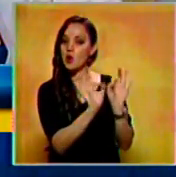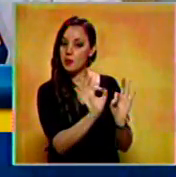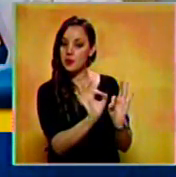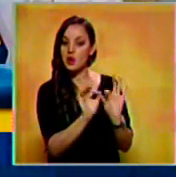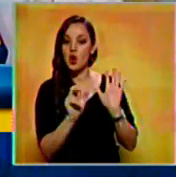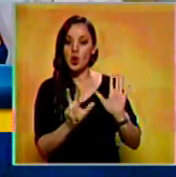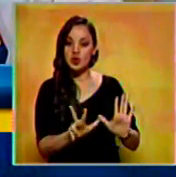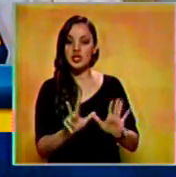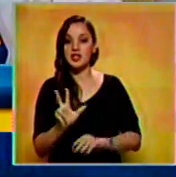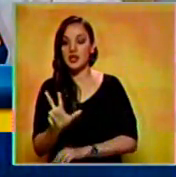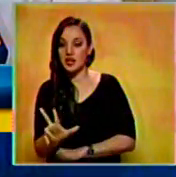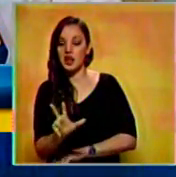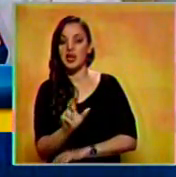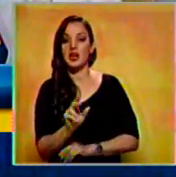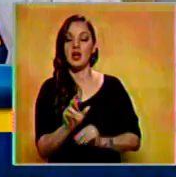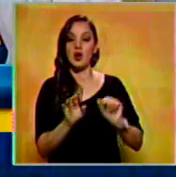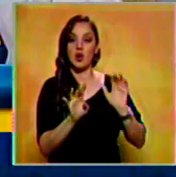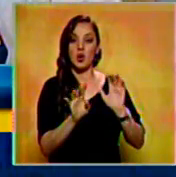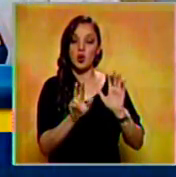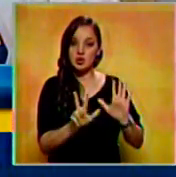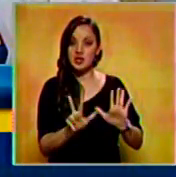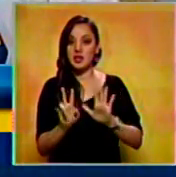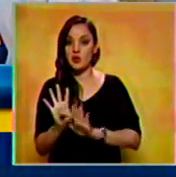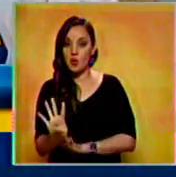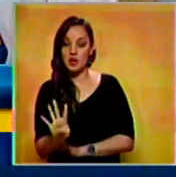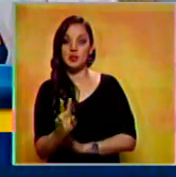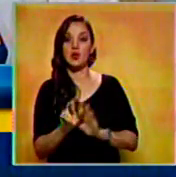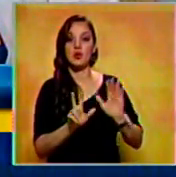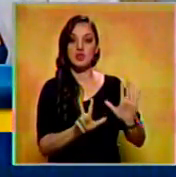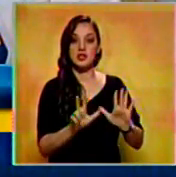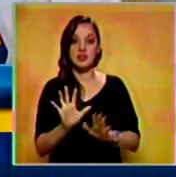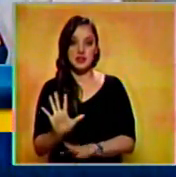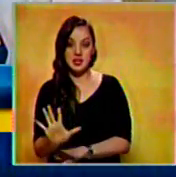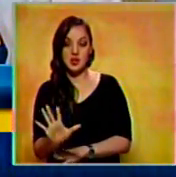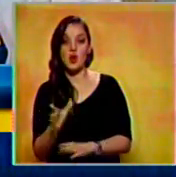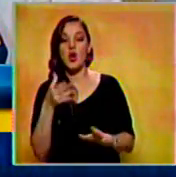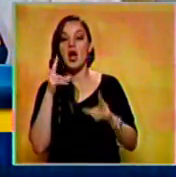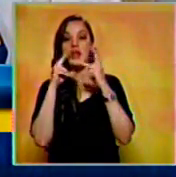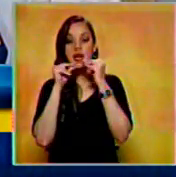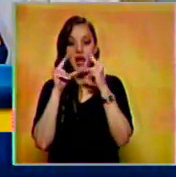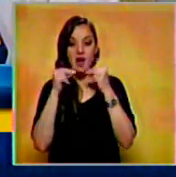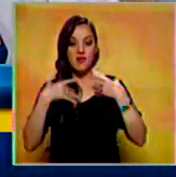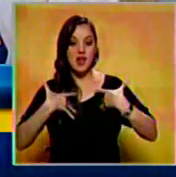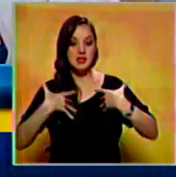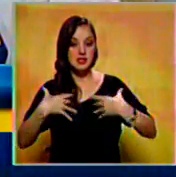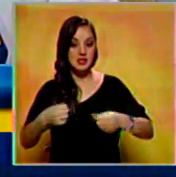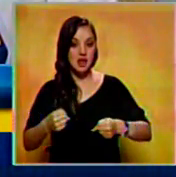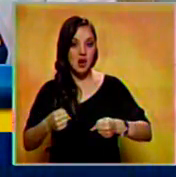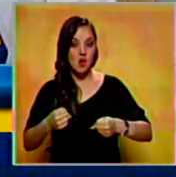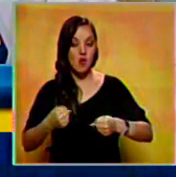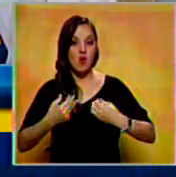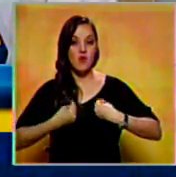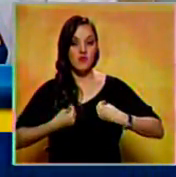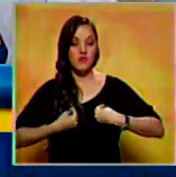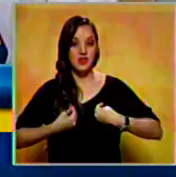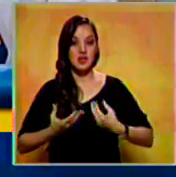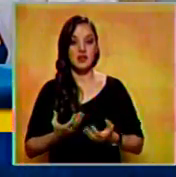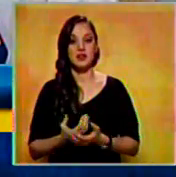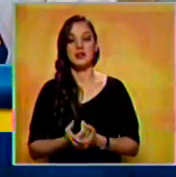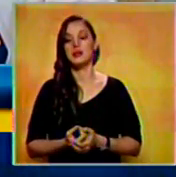83 84 y 85 que en resumen se refiere a salud vida y recursos para los